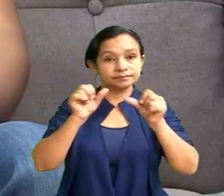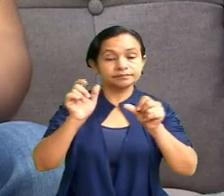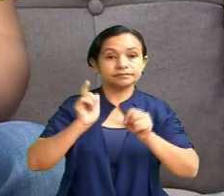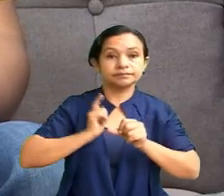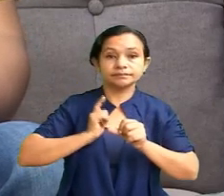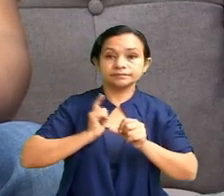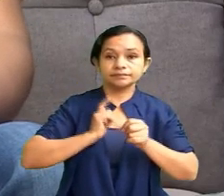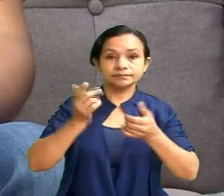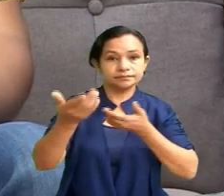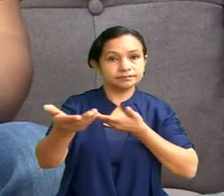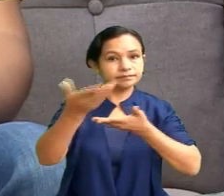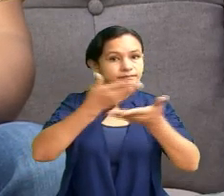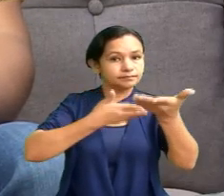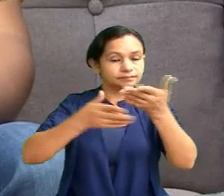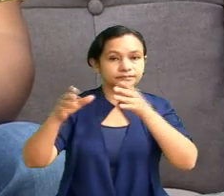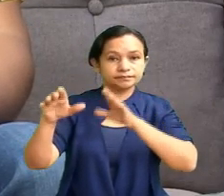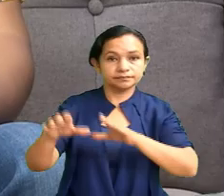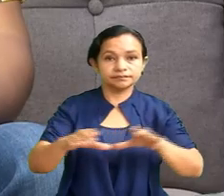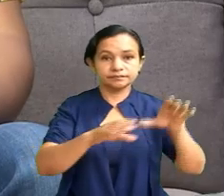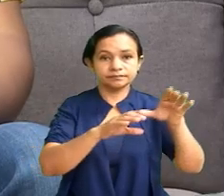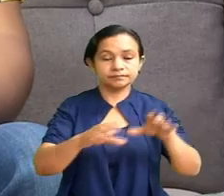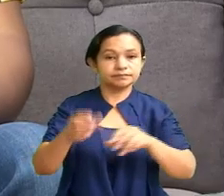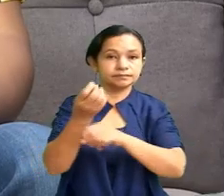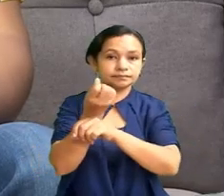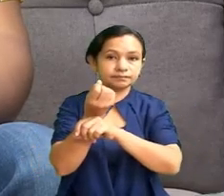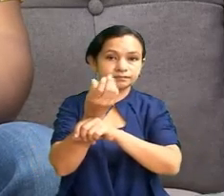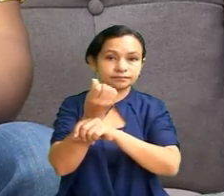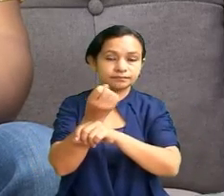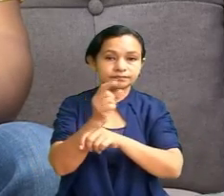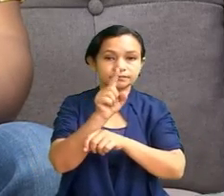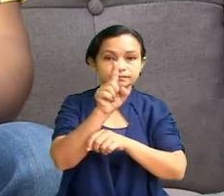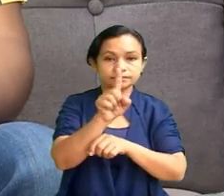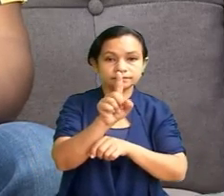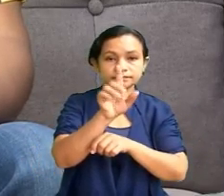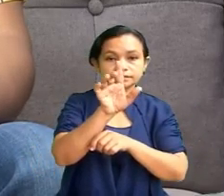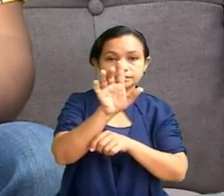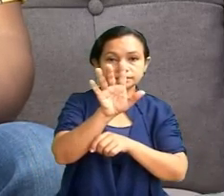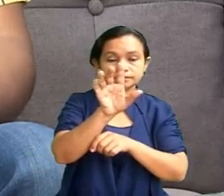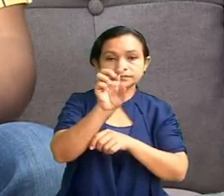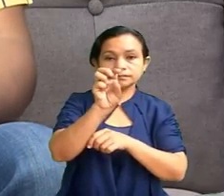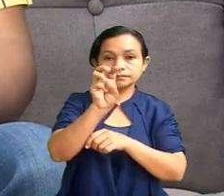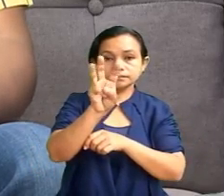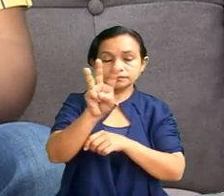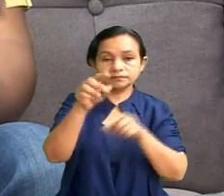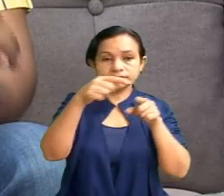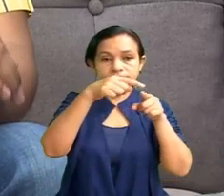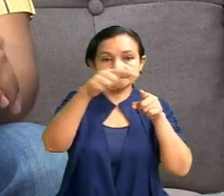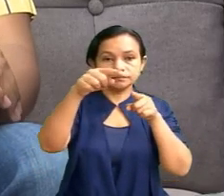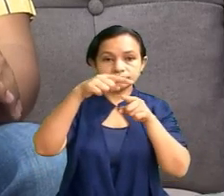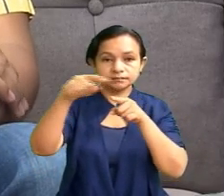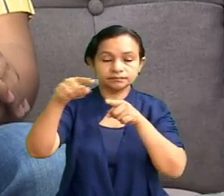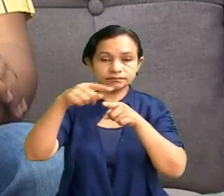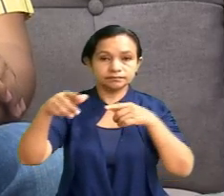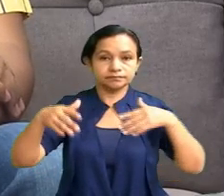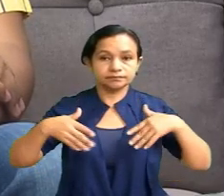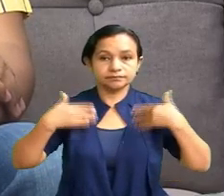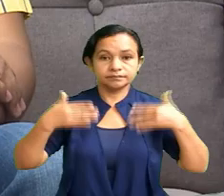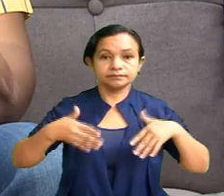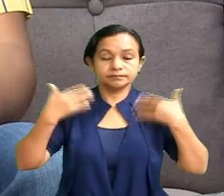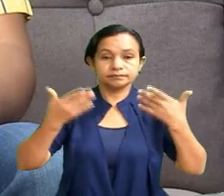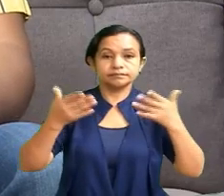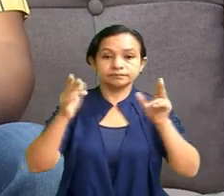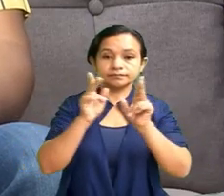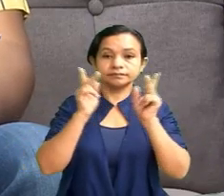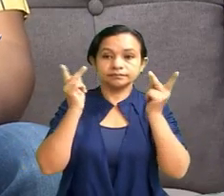estamos compartiendo las acciones que emprenderán las alcaldías de los 153 municipios para garantizar la felicidad y el disfrute del pueblo